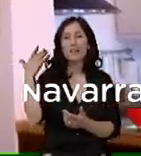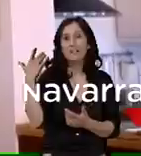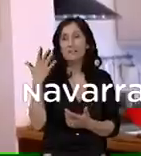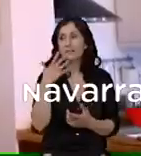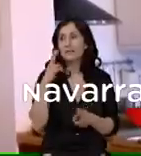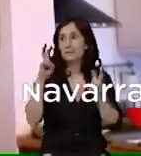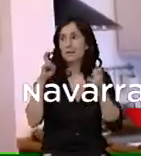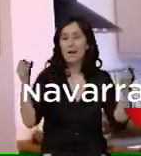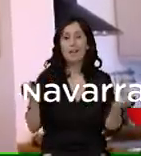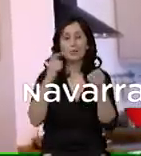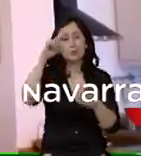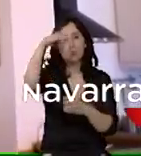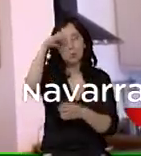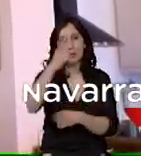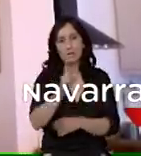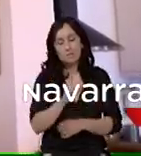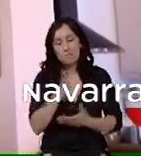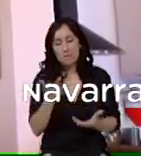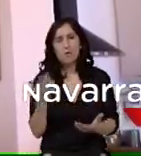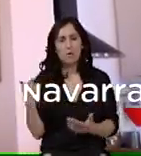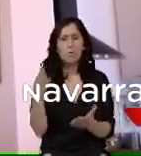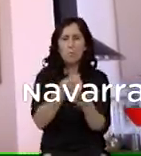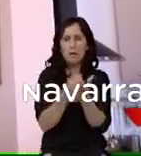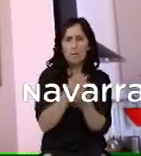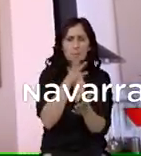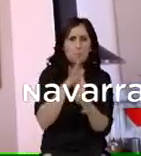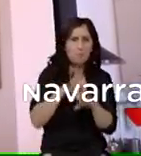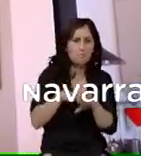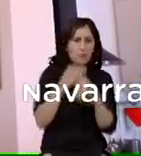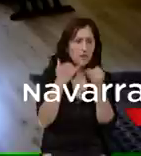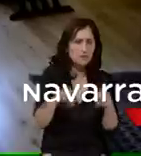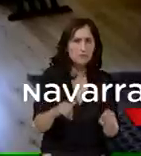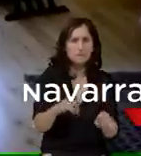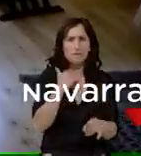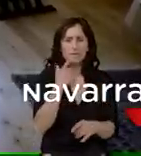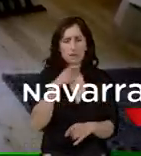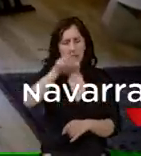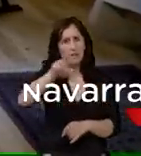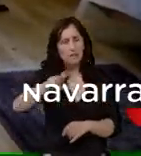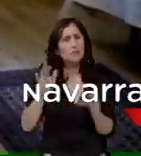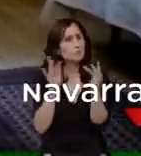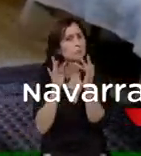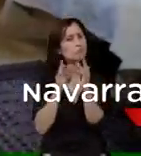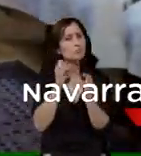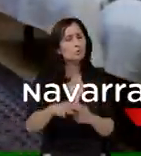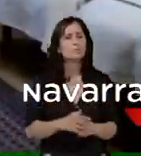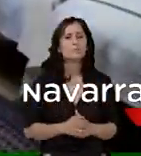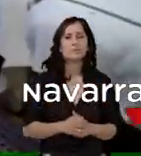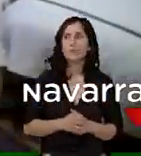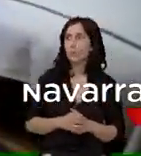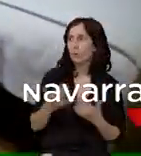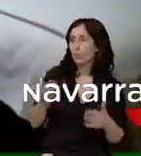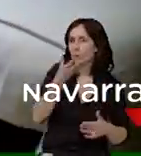culturales como ahora, pero creo que sí, que tenían muy buena relación con la gente del pueblo, sí. Oye, pero qué